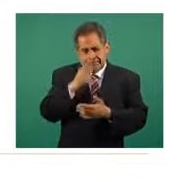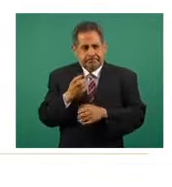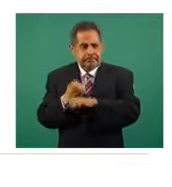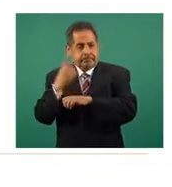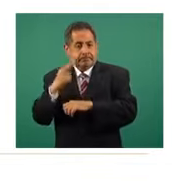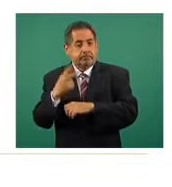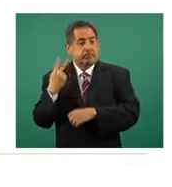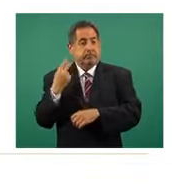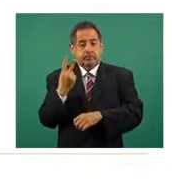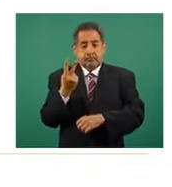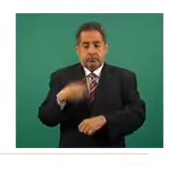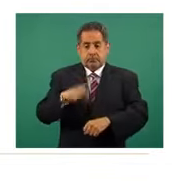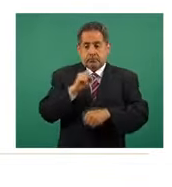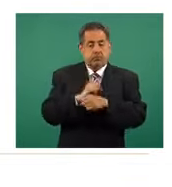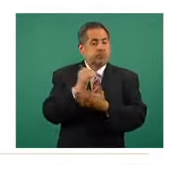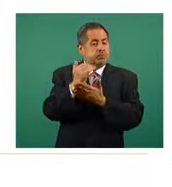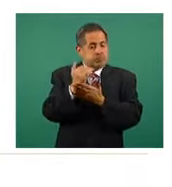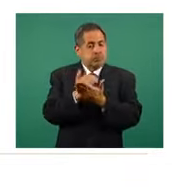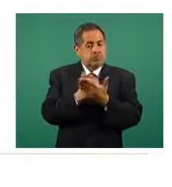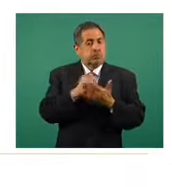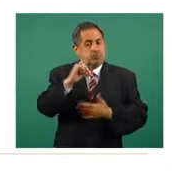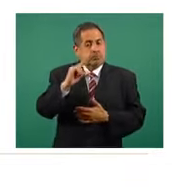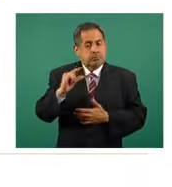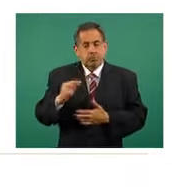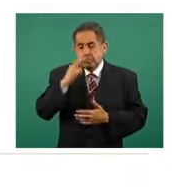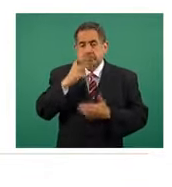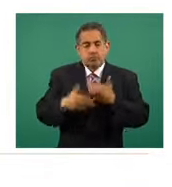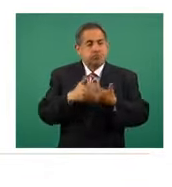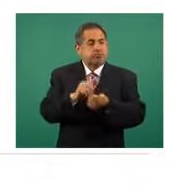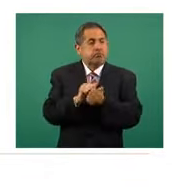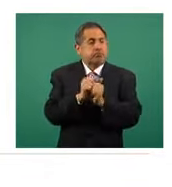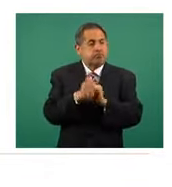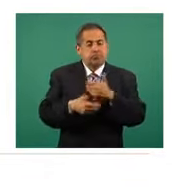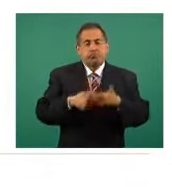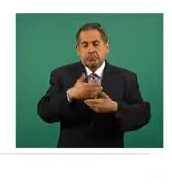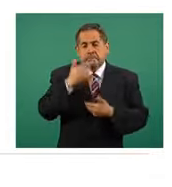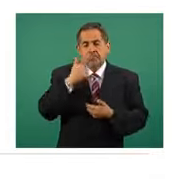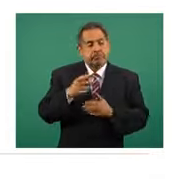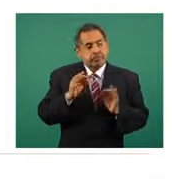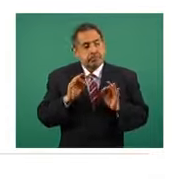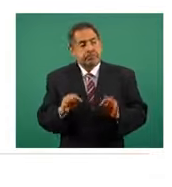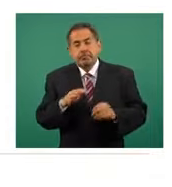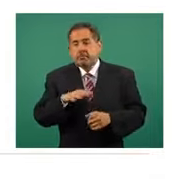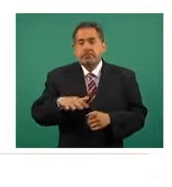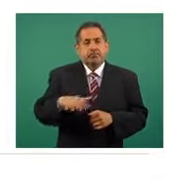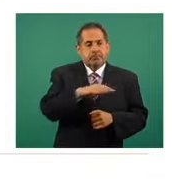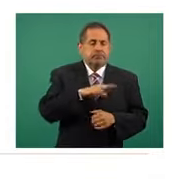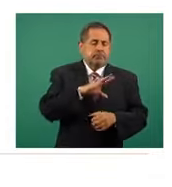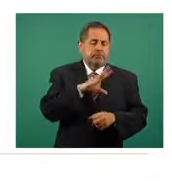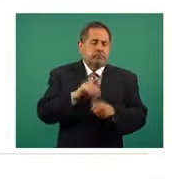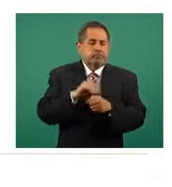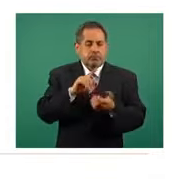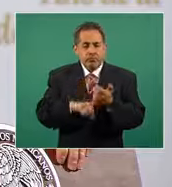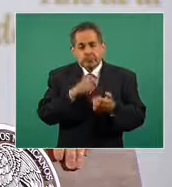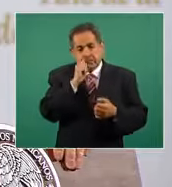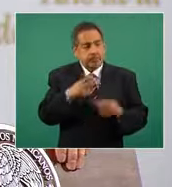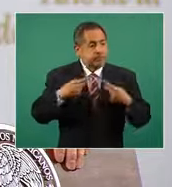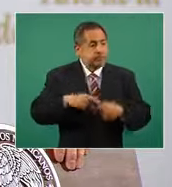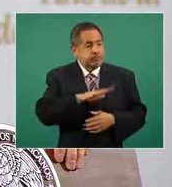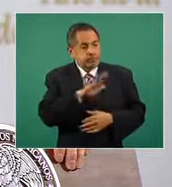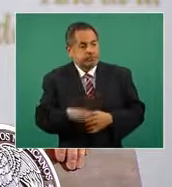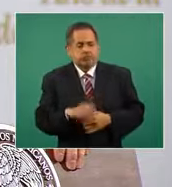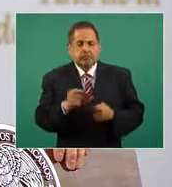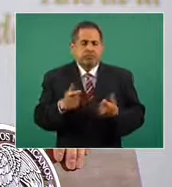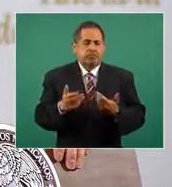2 semanas consecutivas de reducción que apuntan hacia una tendencia sostenida, dado el comportamiento general que tiene también las defunciones, la